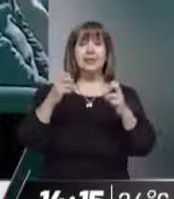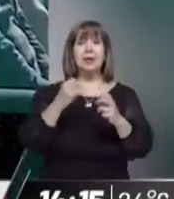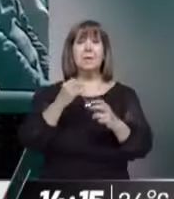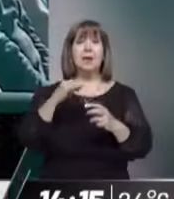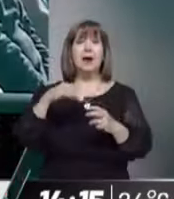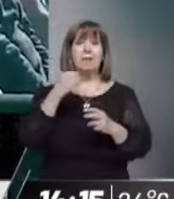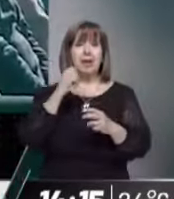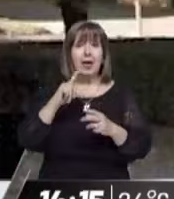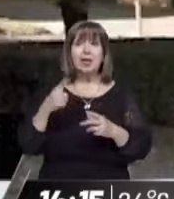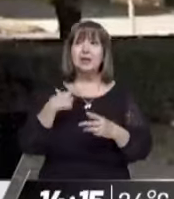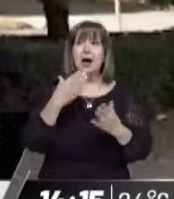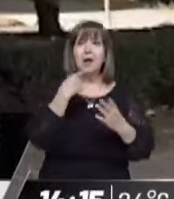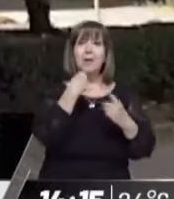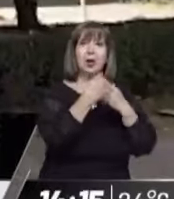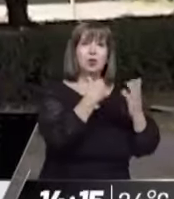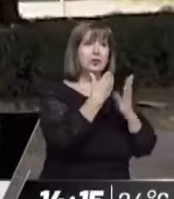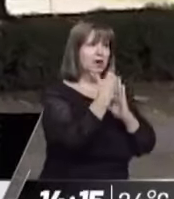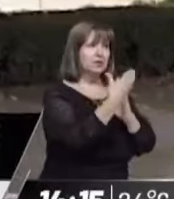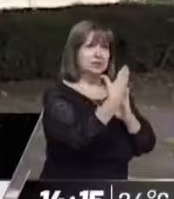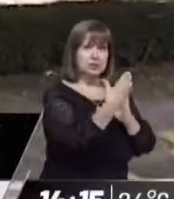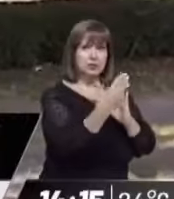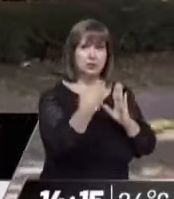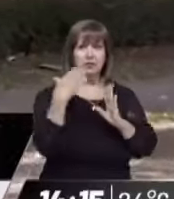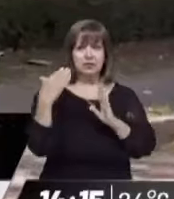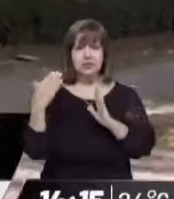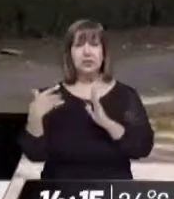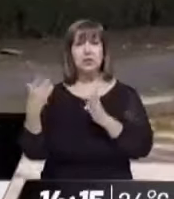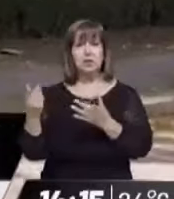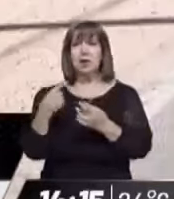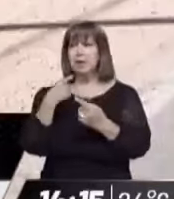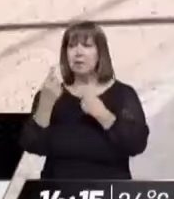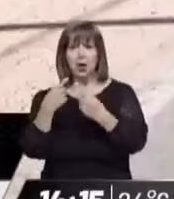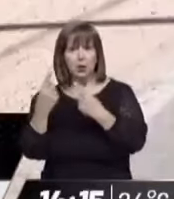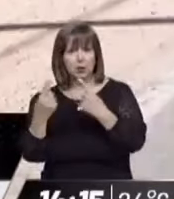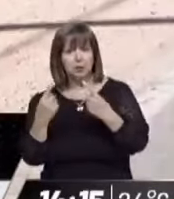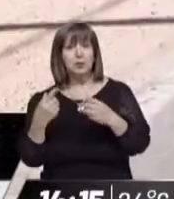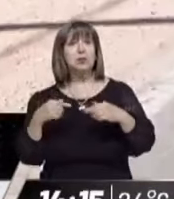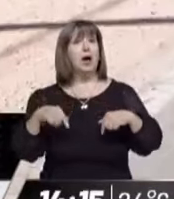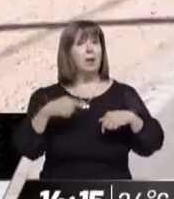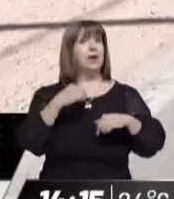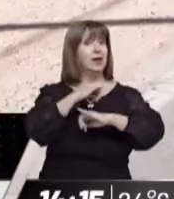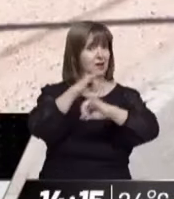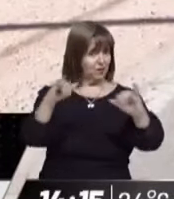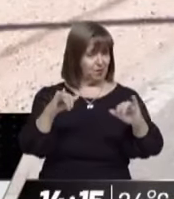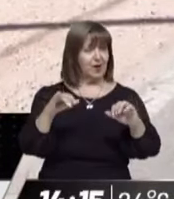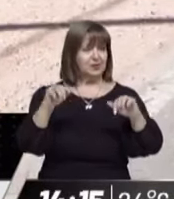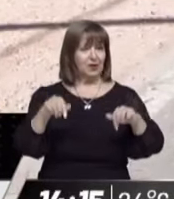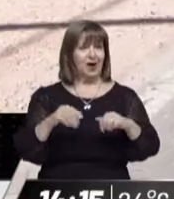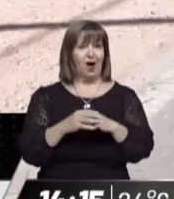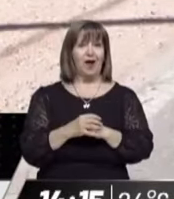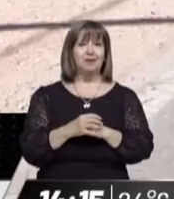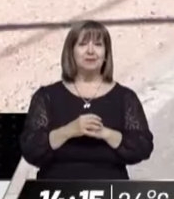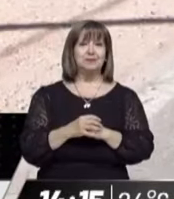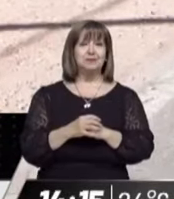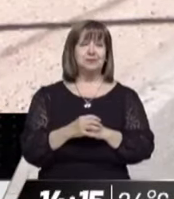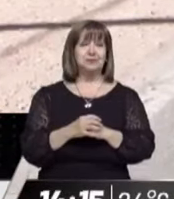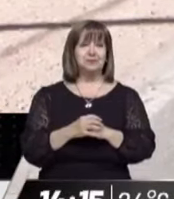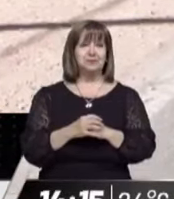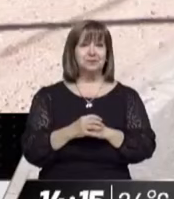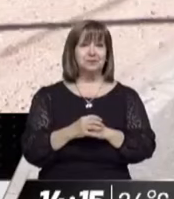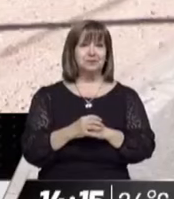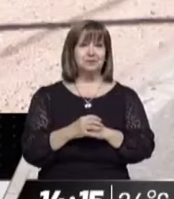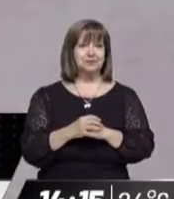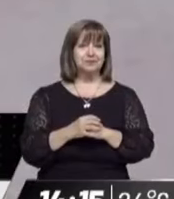pelit con los vecinos con la gente allí de ansés upallata Y esta es la nota que tiene para noticieros para el